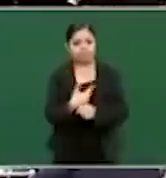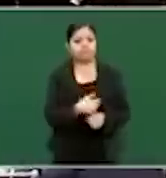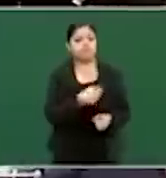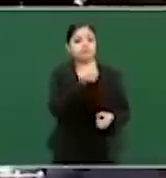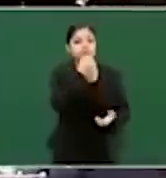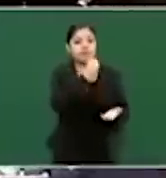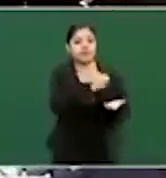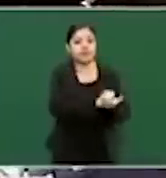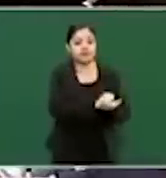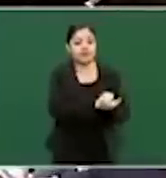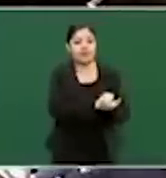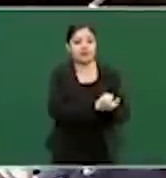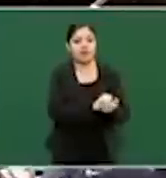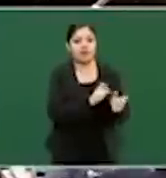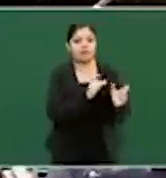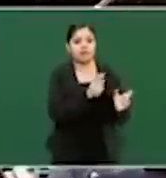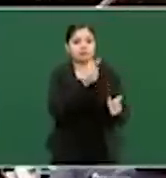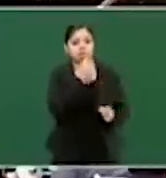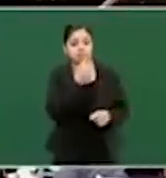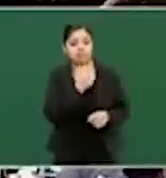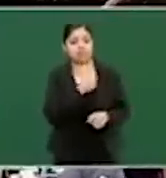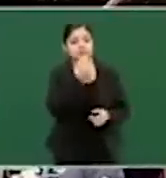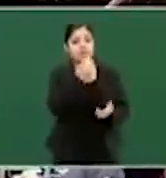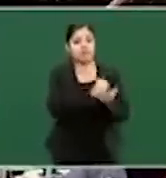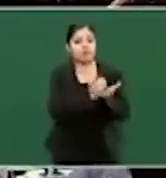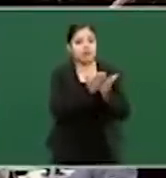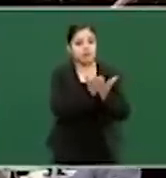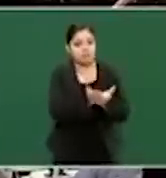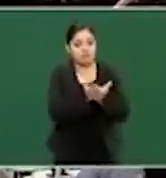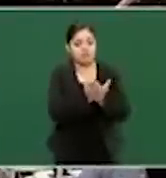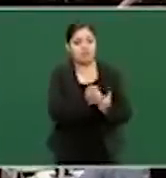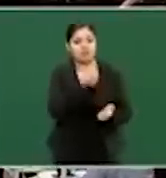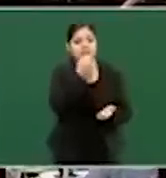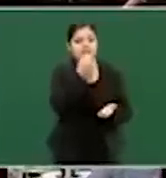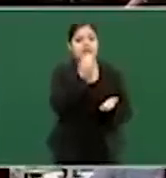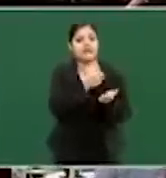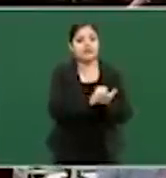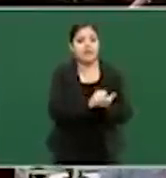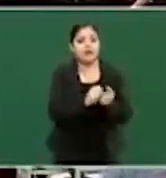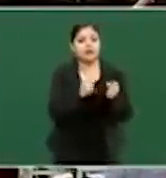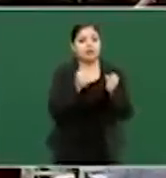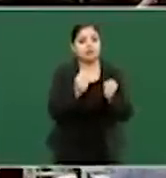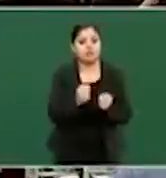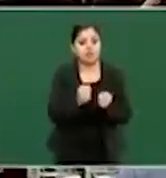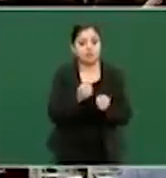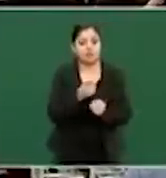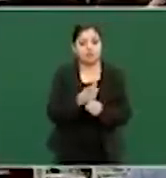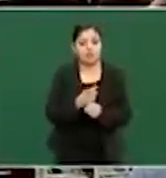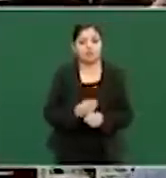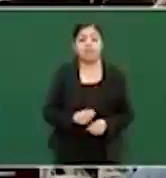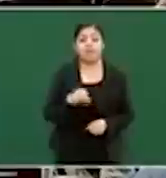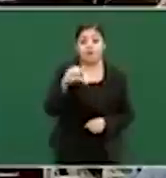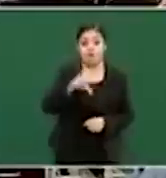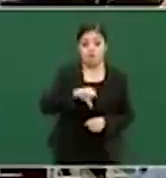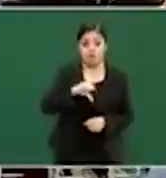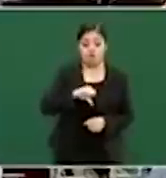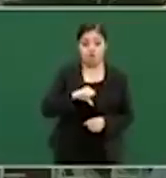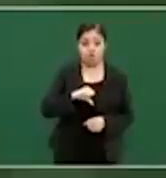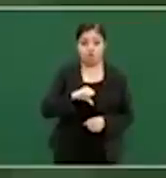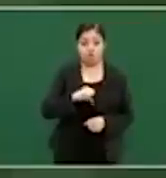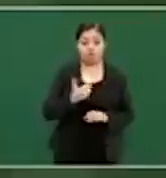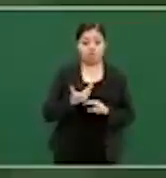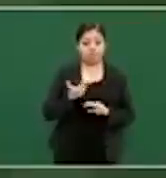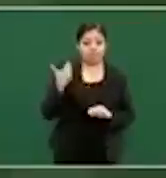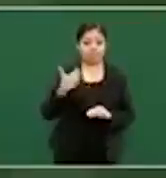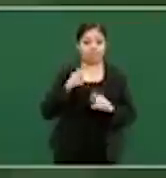Defensa, señor secretario de la Marina, señor secretario de Seguridad. El día de hoy tuvimos una reunión, creo